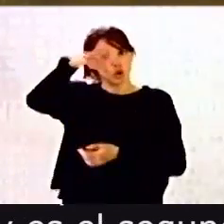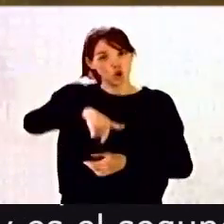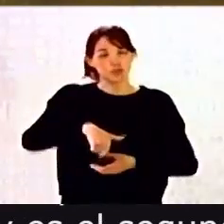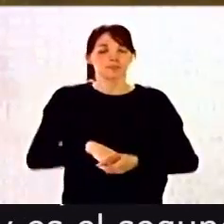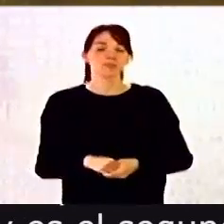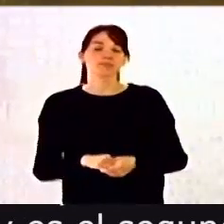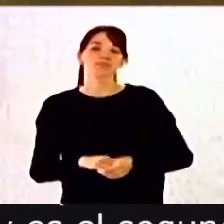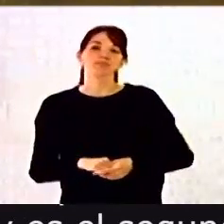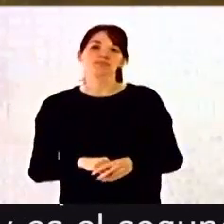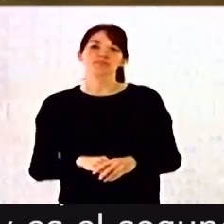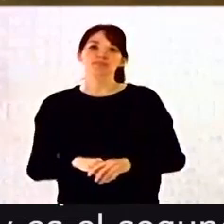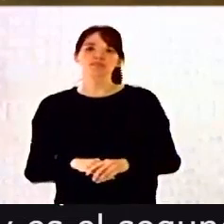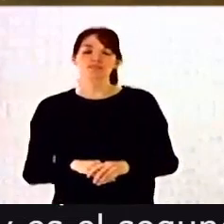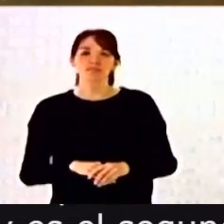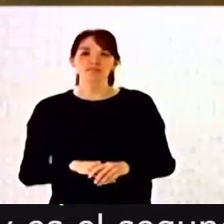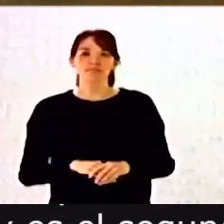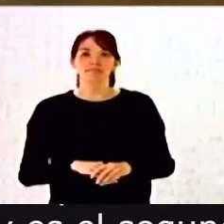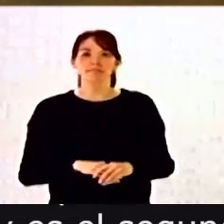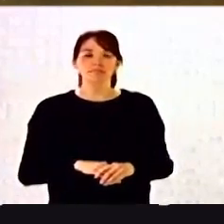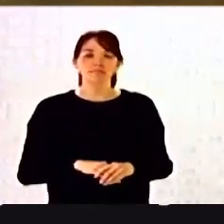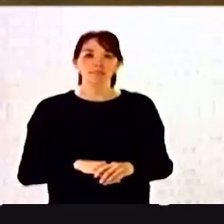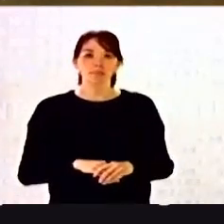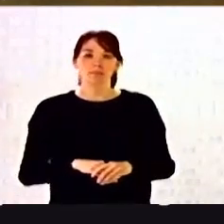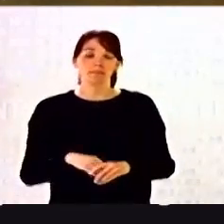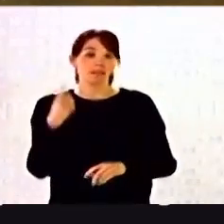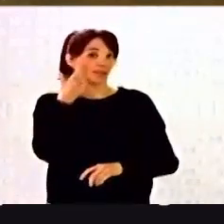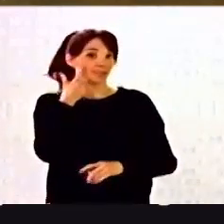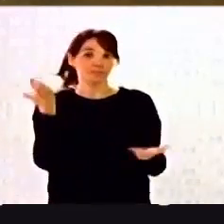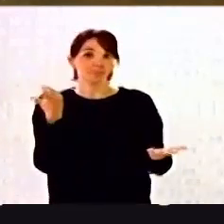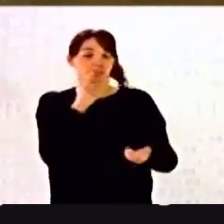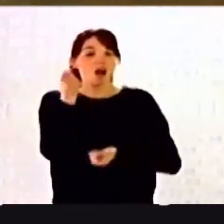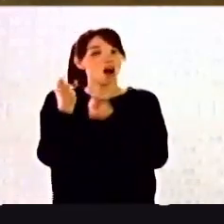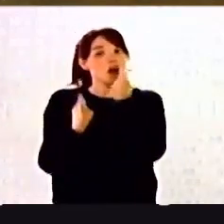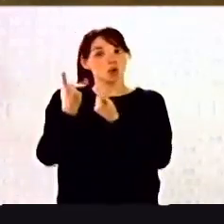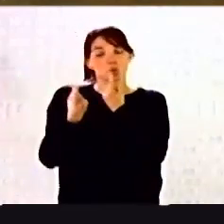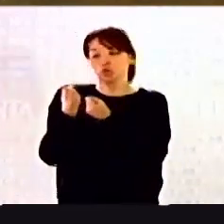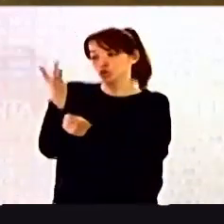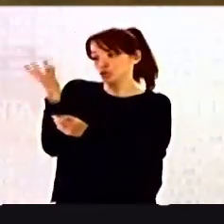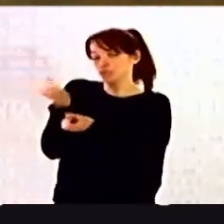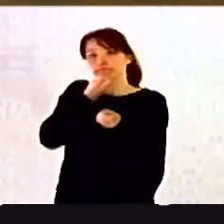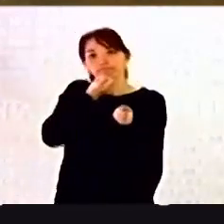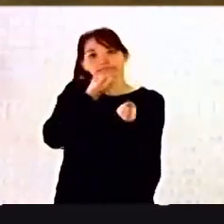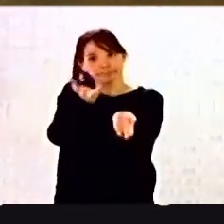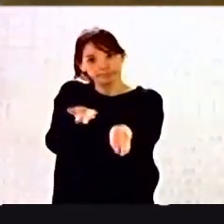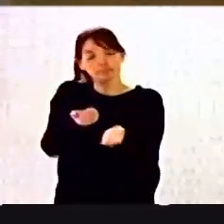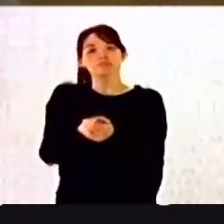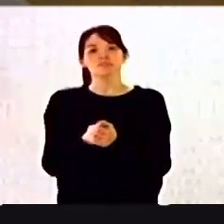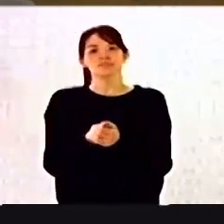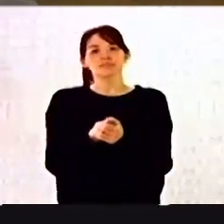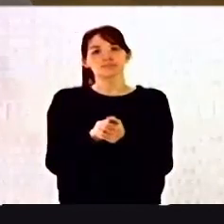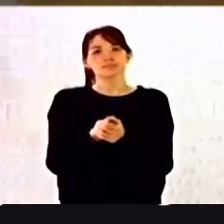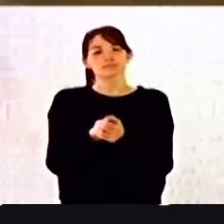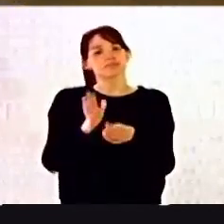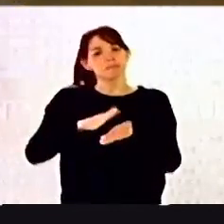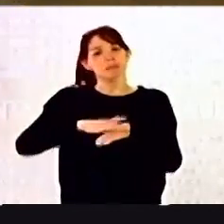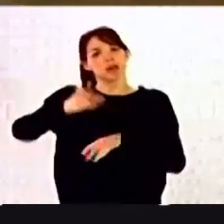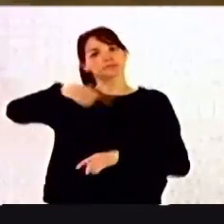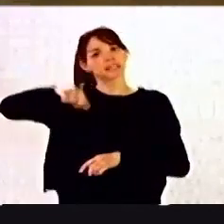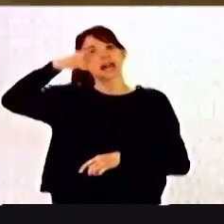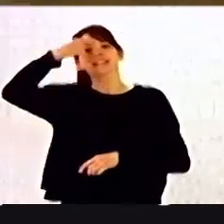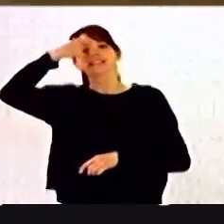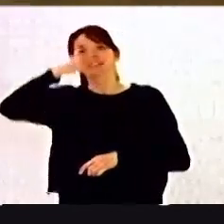Miren, por darle algunos datos por darle algunos datos, para que sepan la